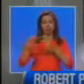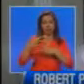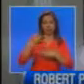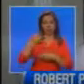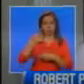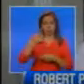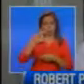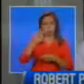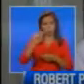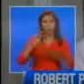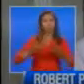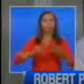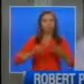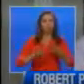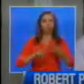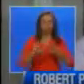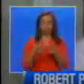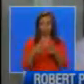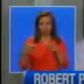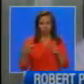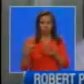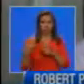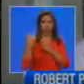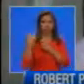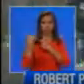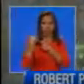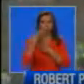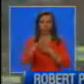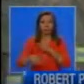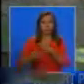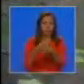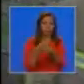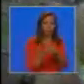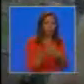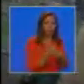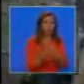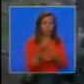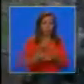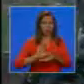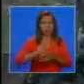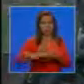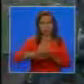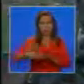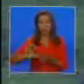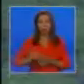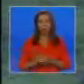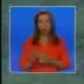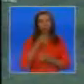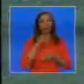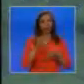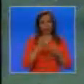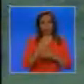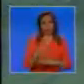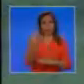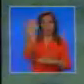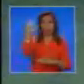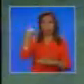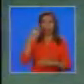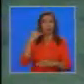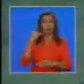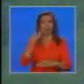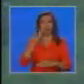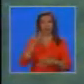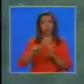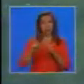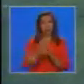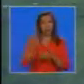póliza de responsabilidad civil también para los pasajeros. Ellos aseguran que su cooperativa nunca había tenido este tipo de percances en más de